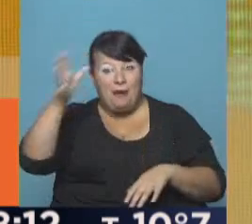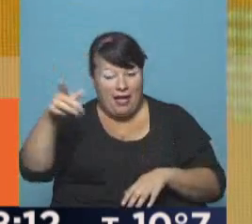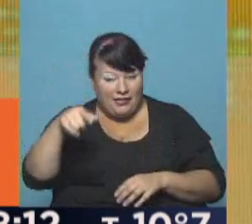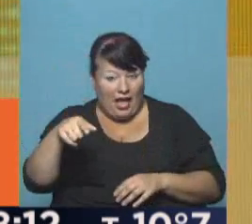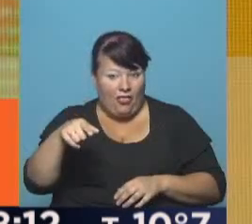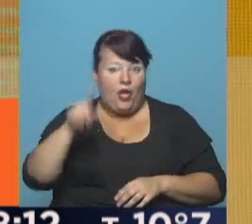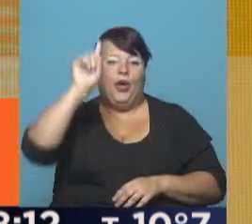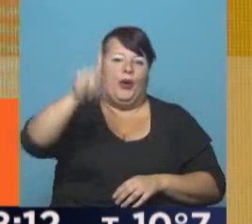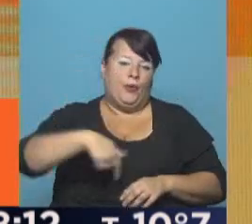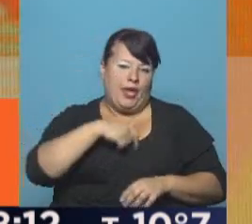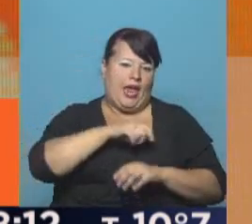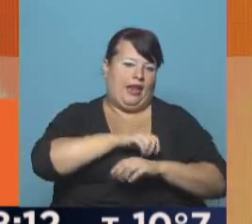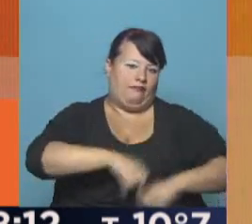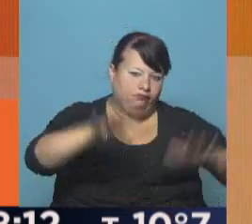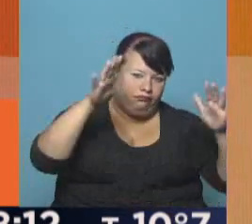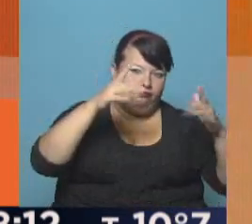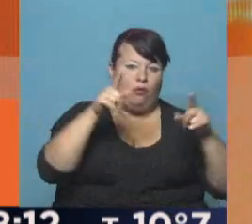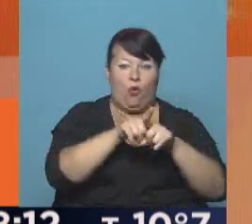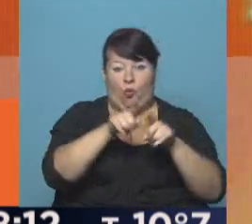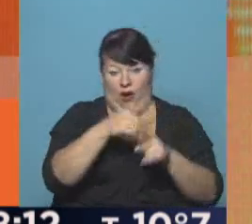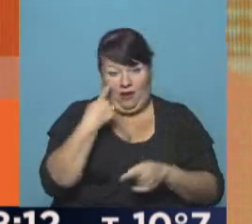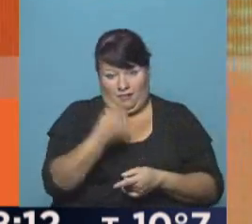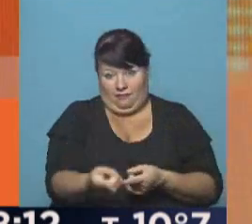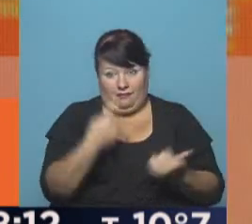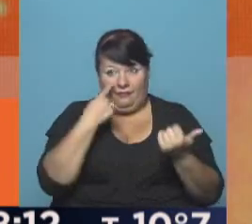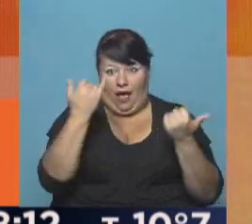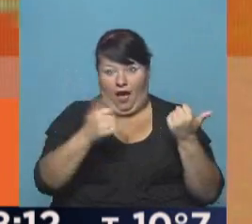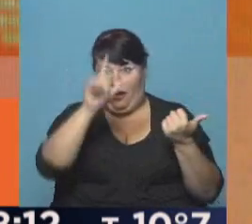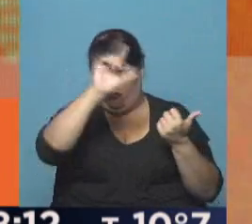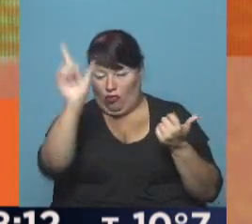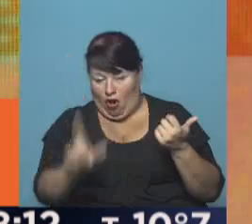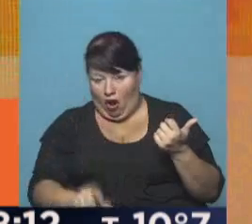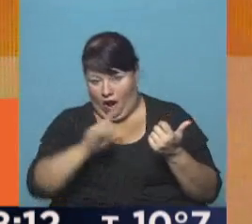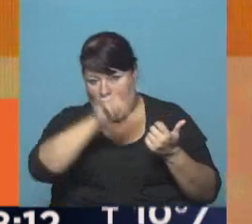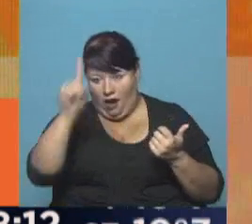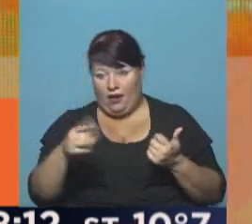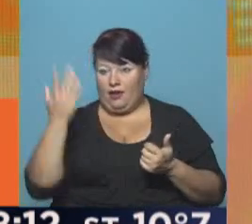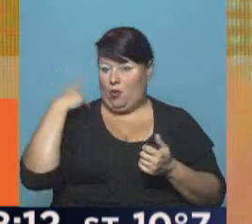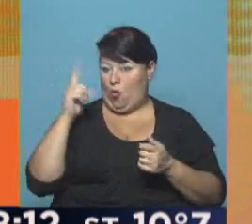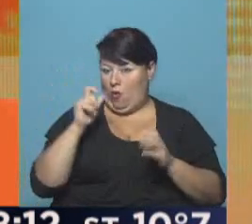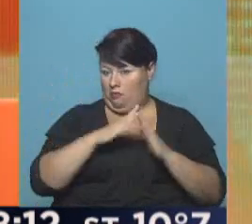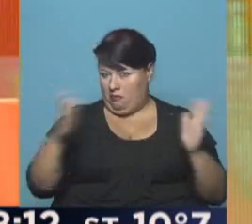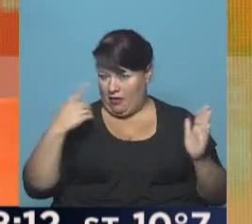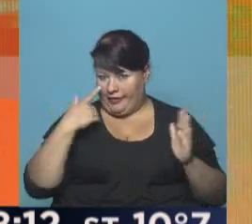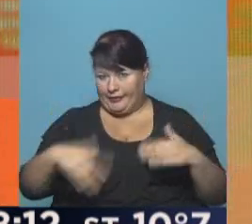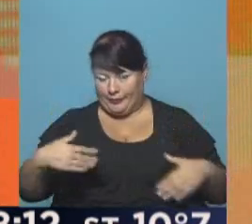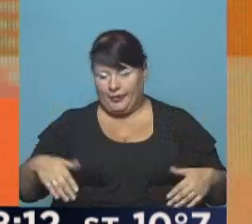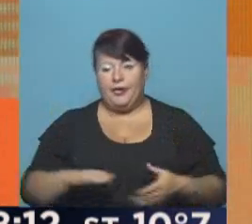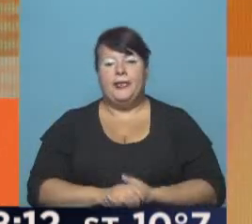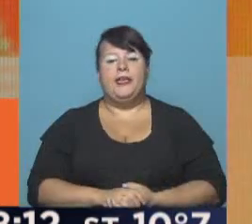derive en una tragedia como las que venimos observando en el último mes este